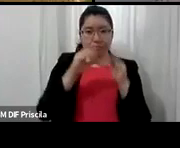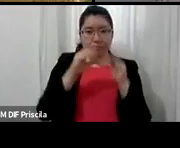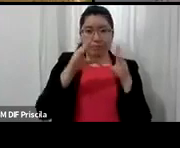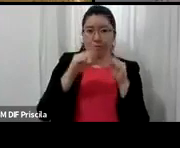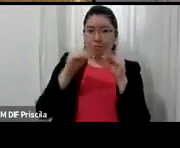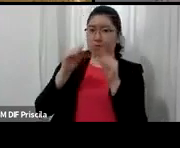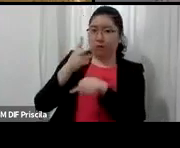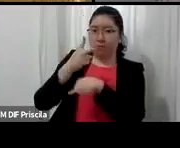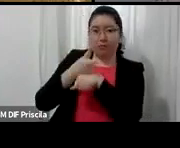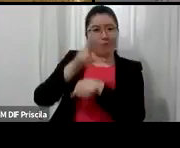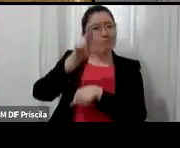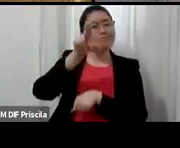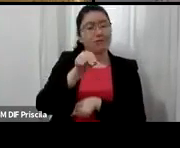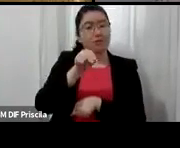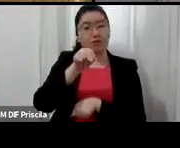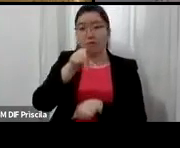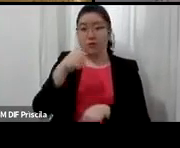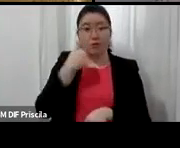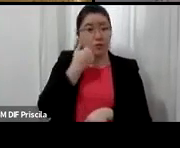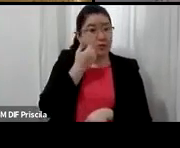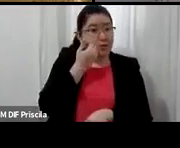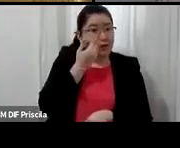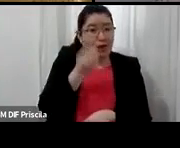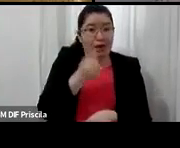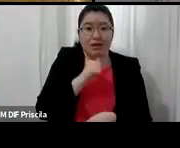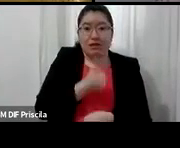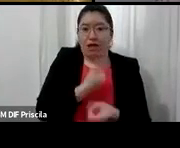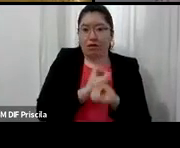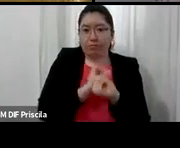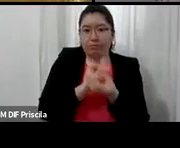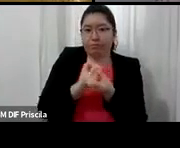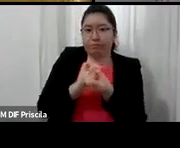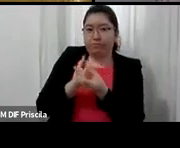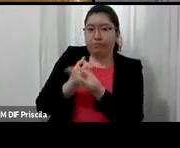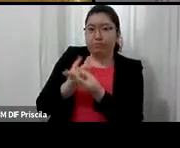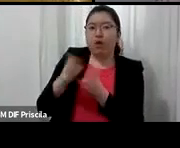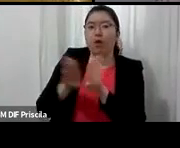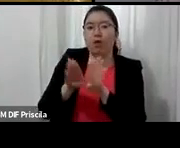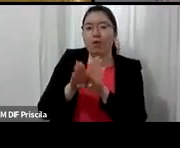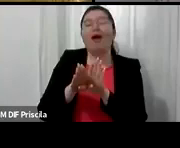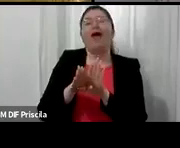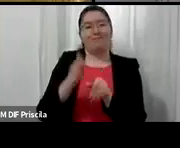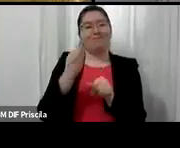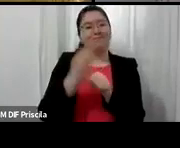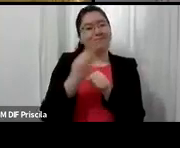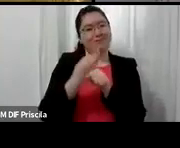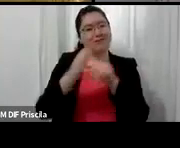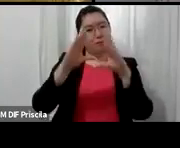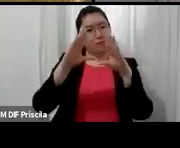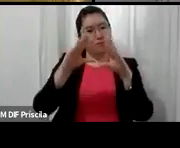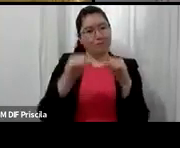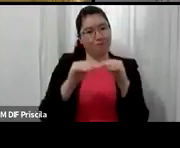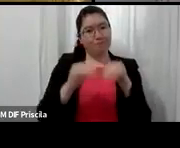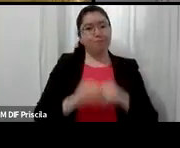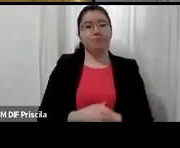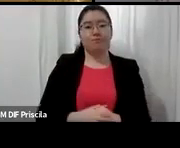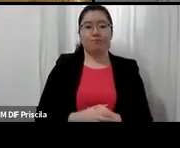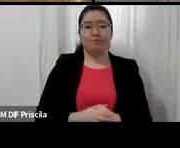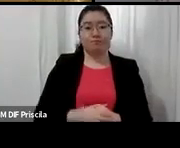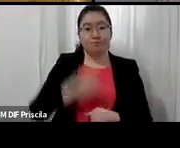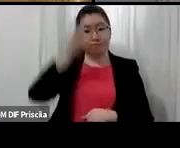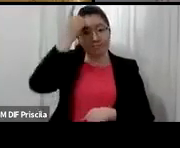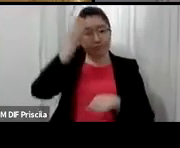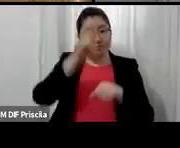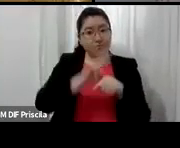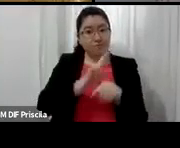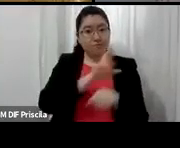les agradeceremos que si no quieren que se compartan las grabaciones, se apague en este momento. Será la Dirección General de